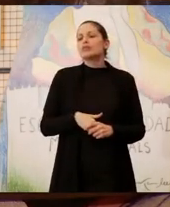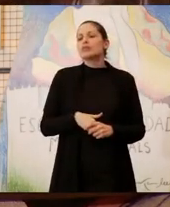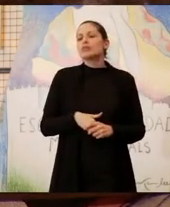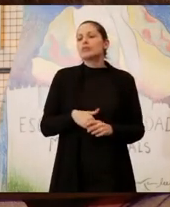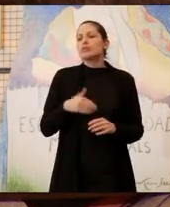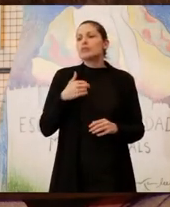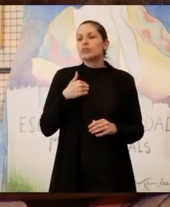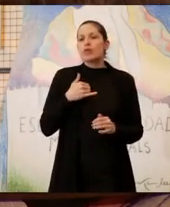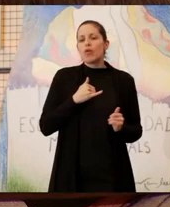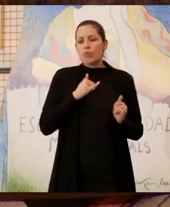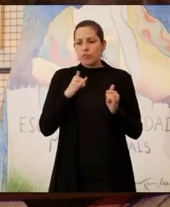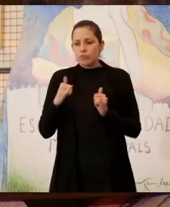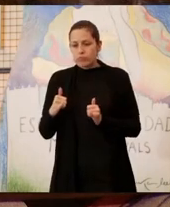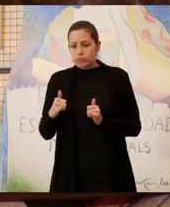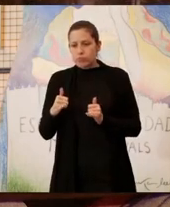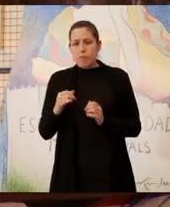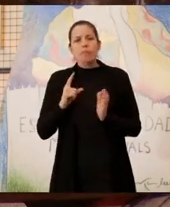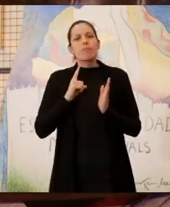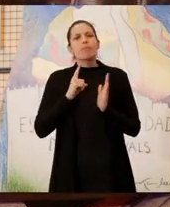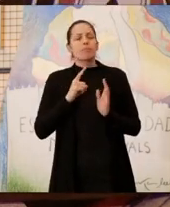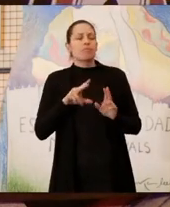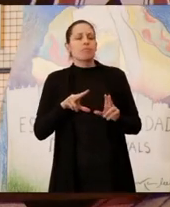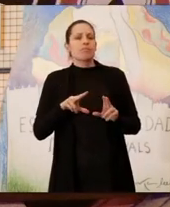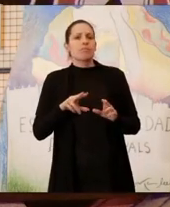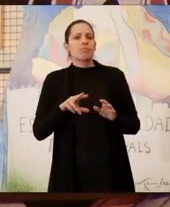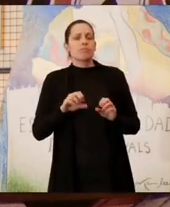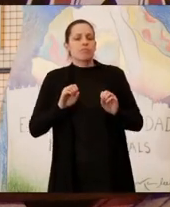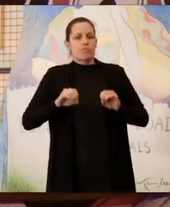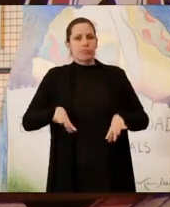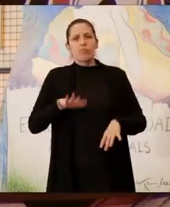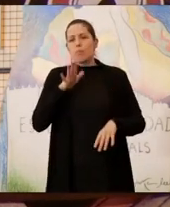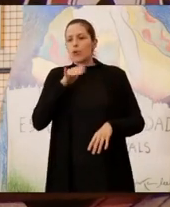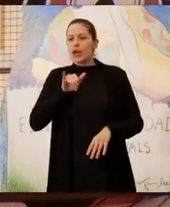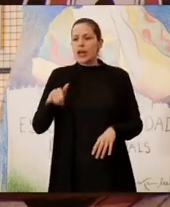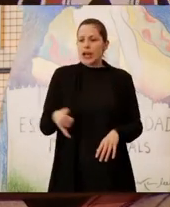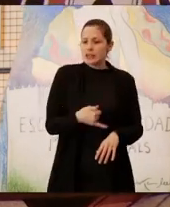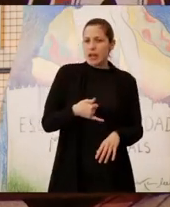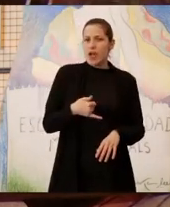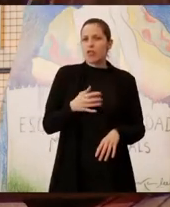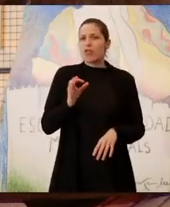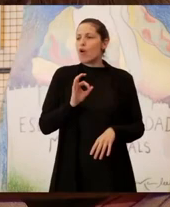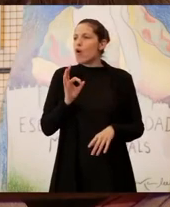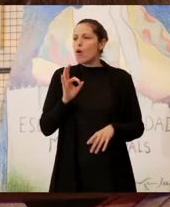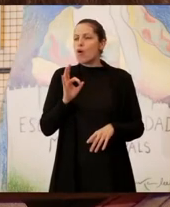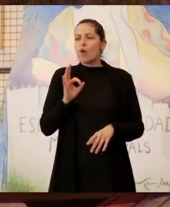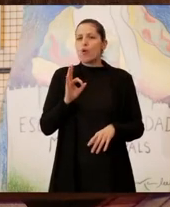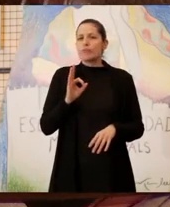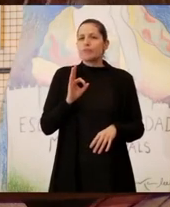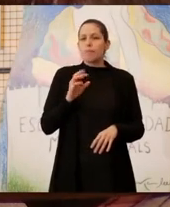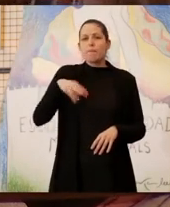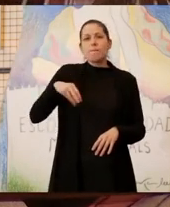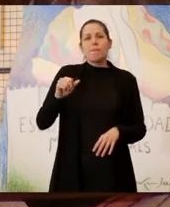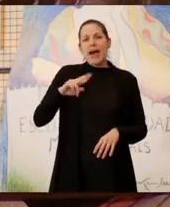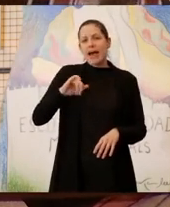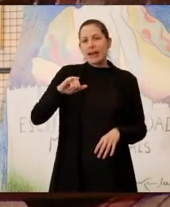por cansancio o por ninguna de las cuestiones que han menciona Marina yo creo que tenemos o sea es